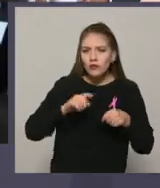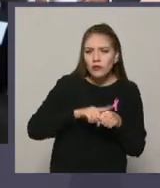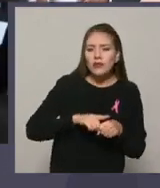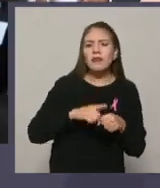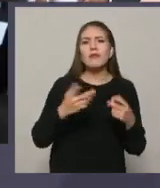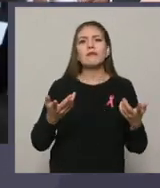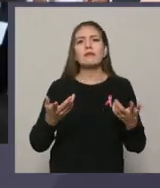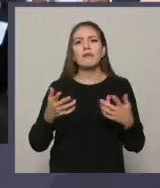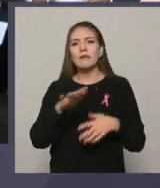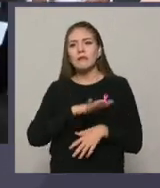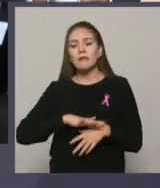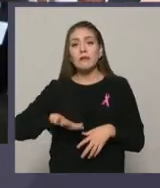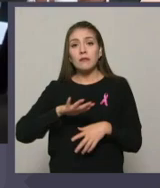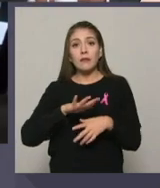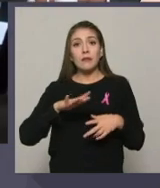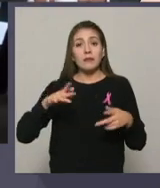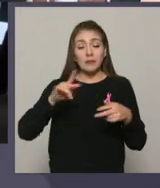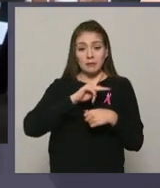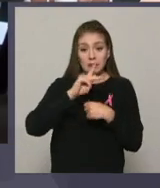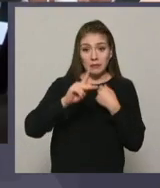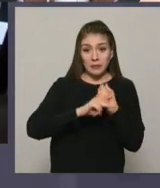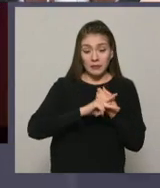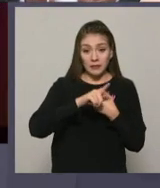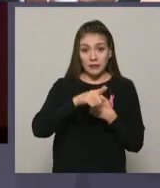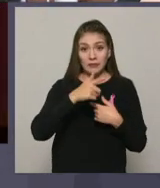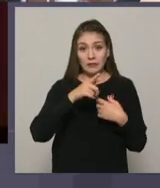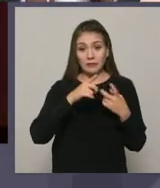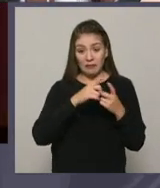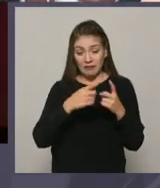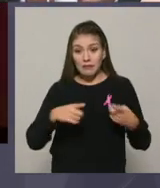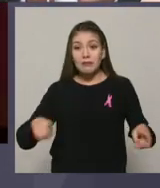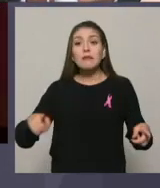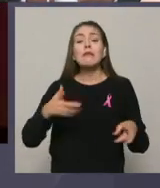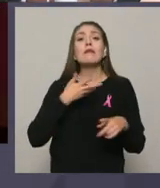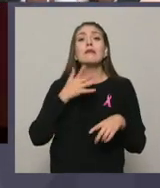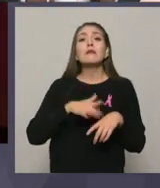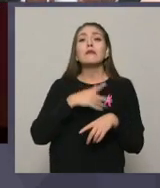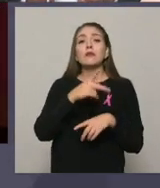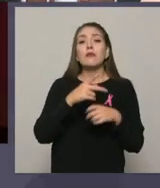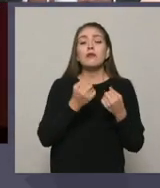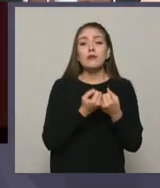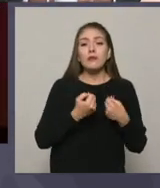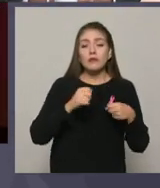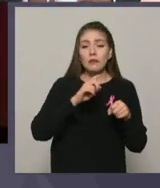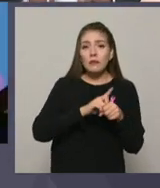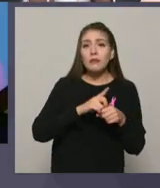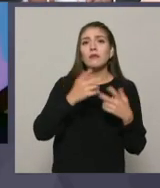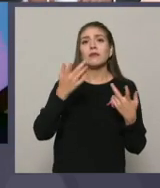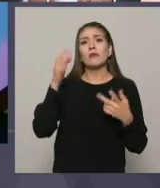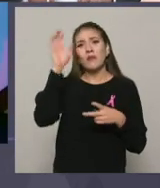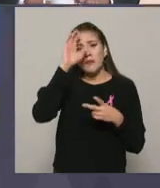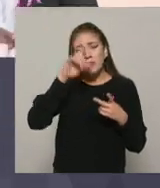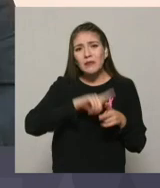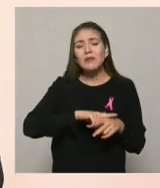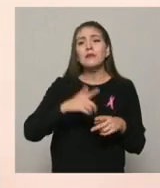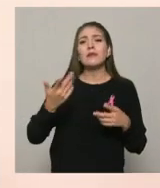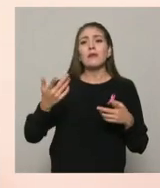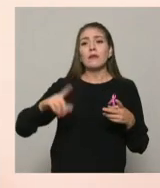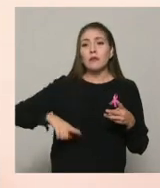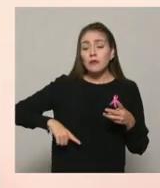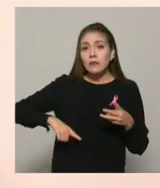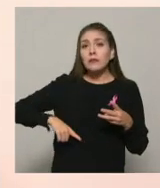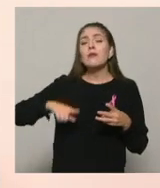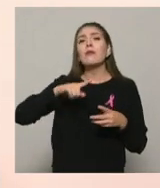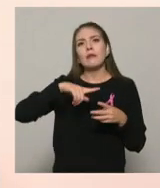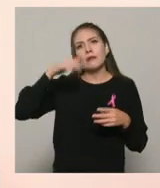países desarrollados son países desarrollados porque su sociedad y su cultura y sus gobiernos están conscientes del impacto y